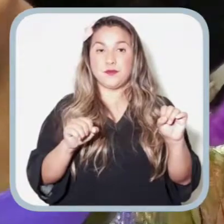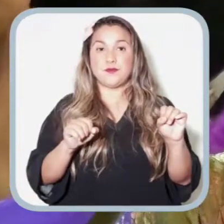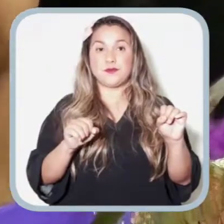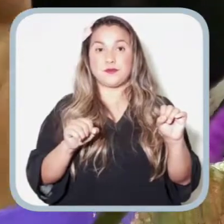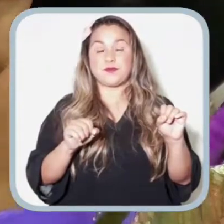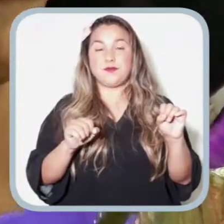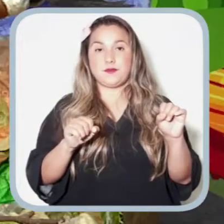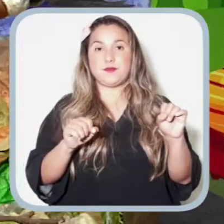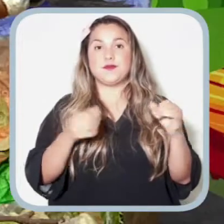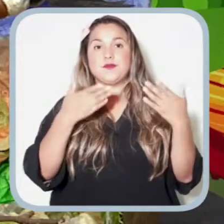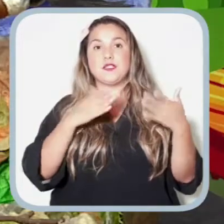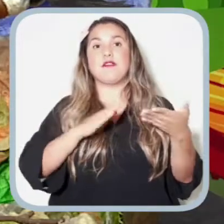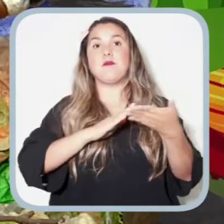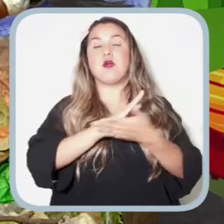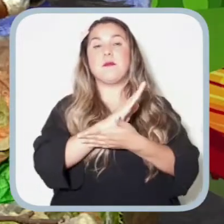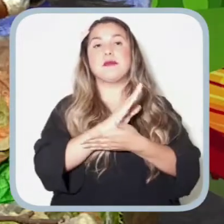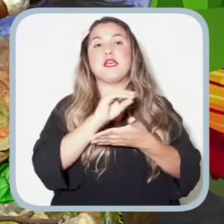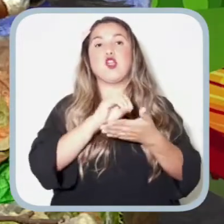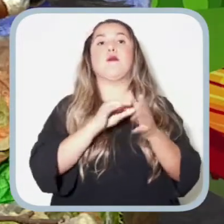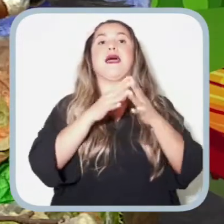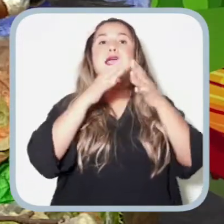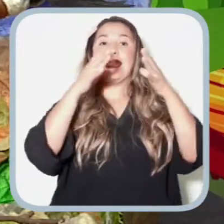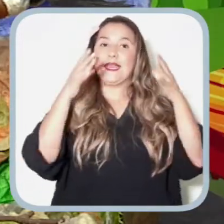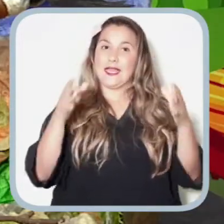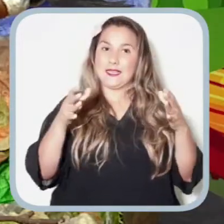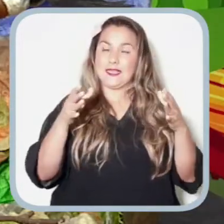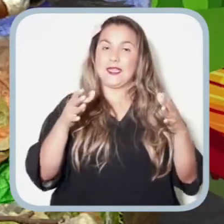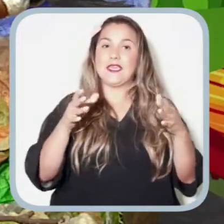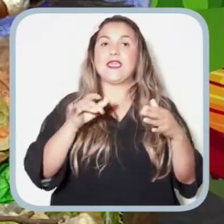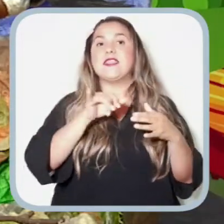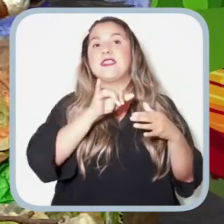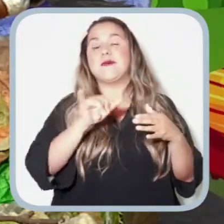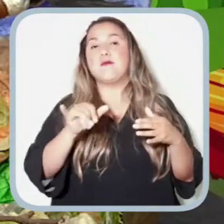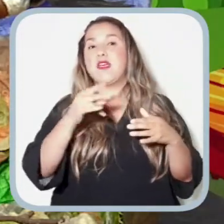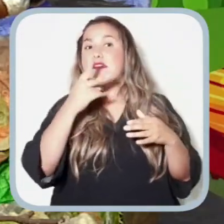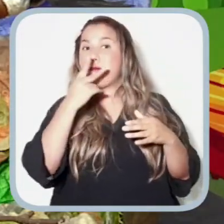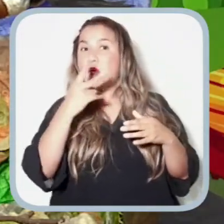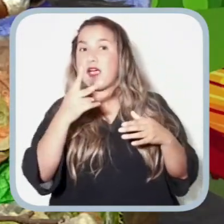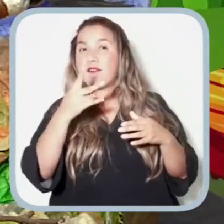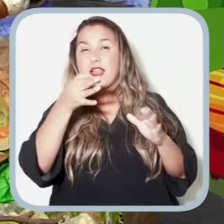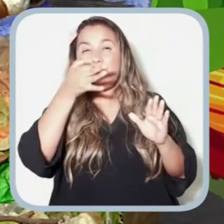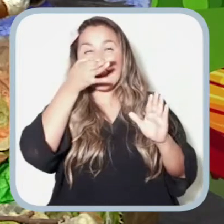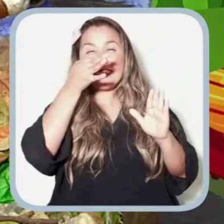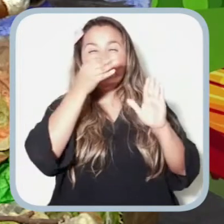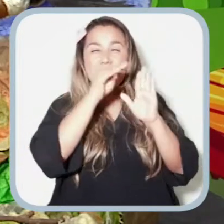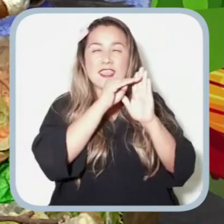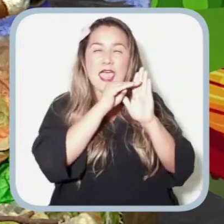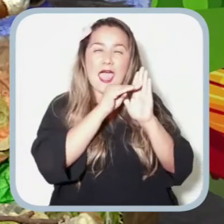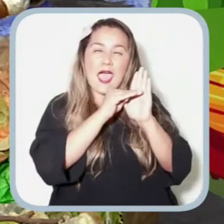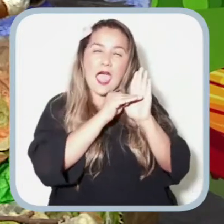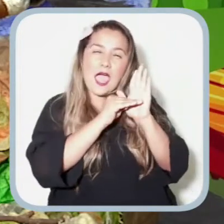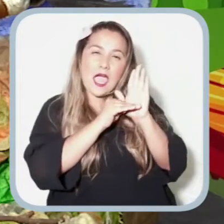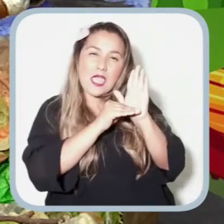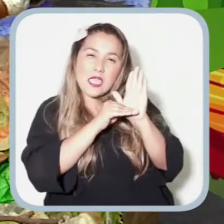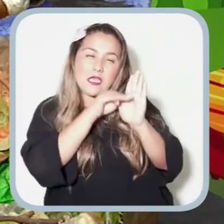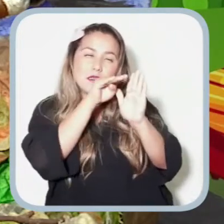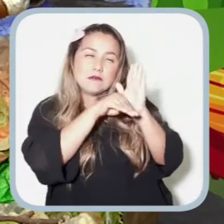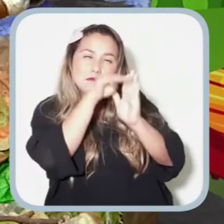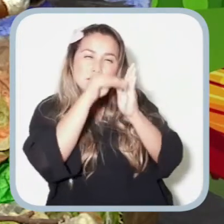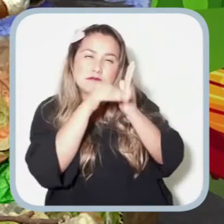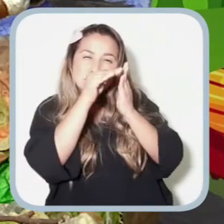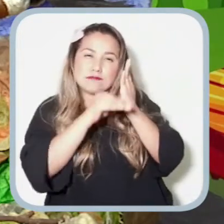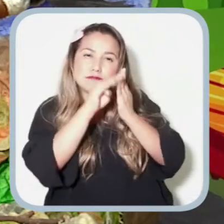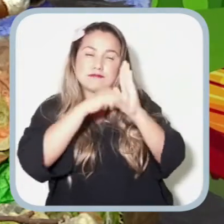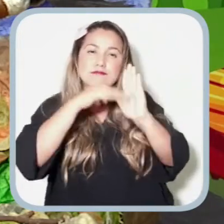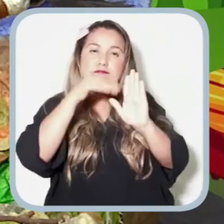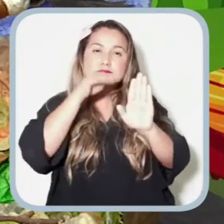vamos a partir por lo más grande primero y luego nos vamos a centrar en los detalles entonces dijimos que además